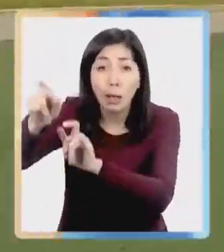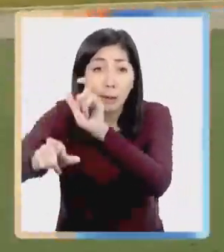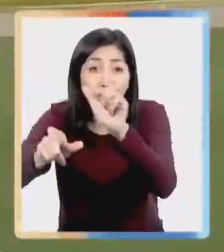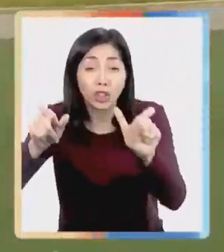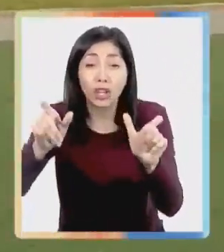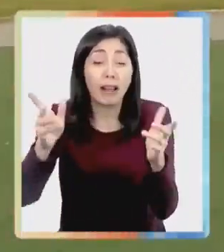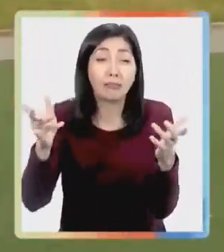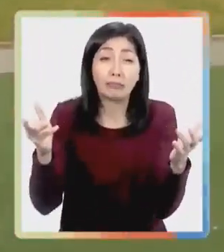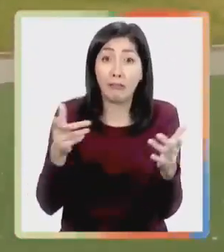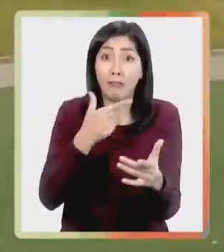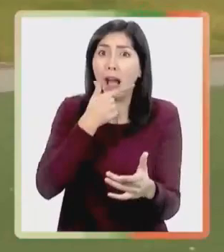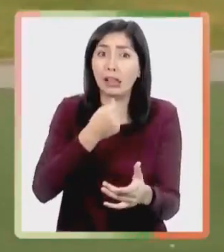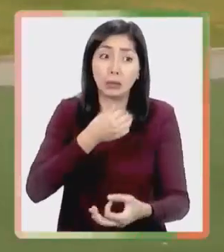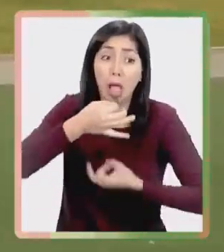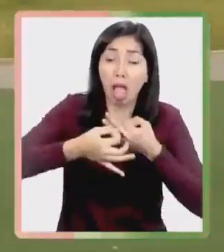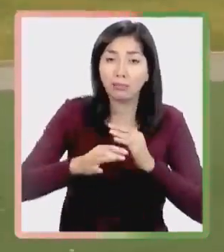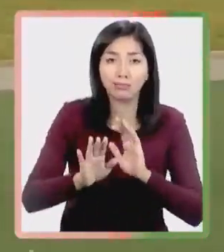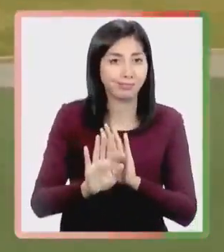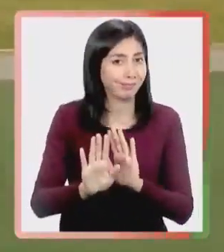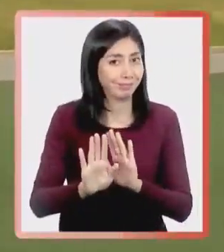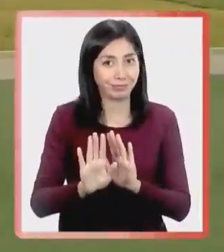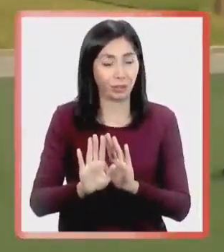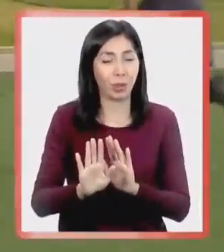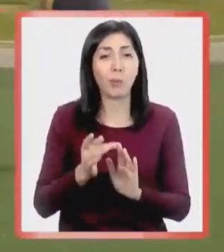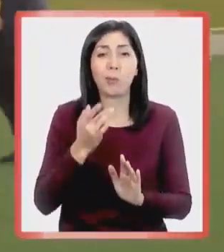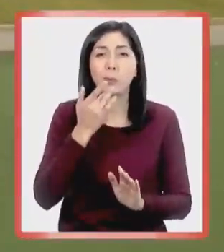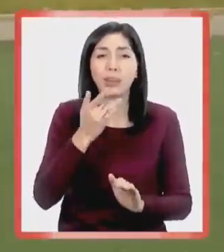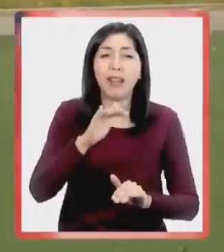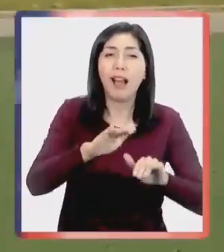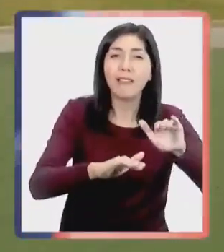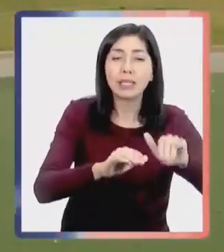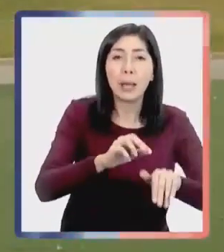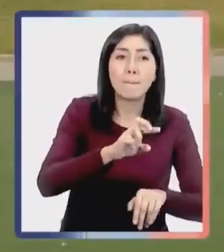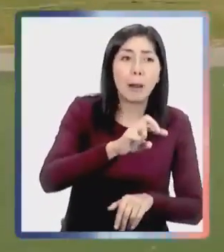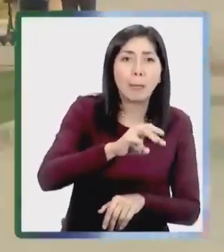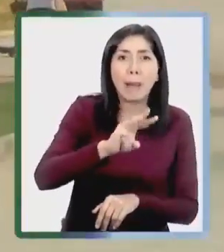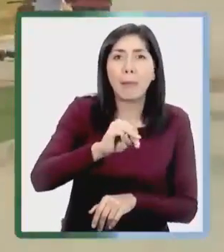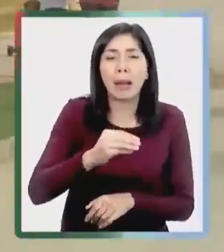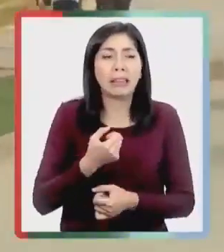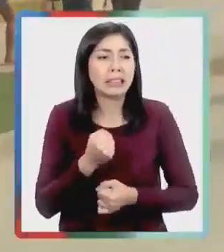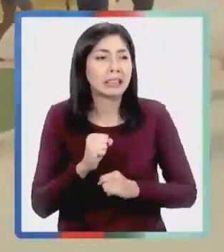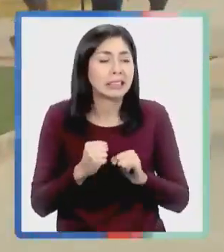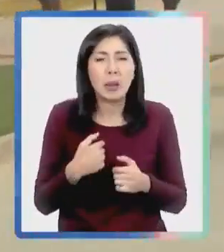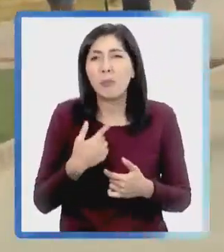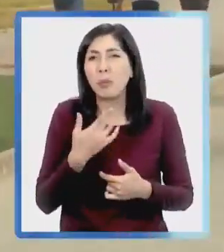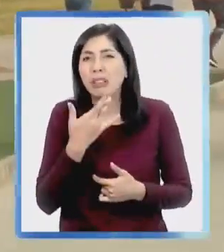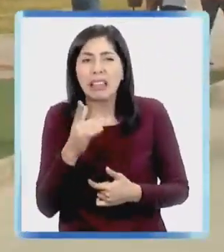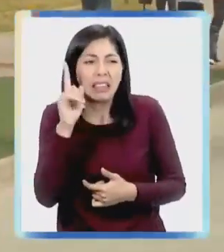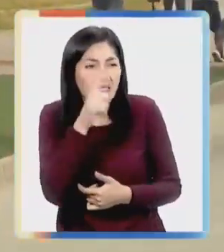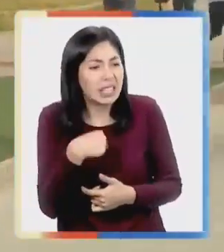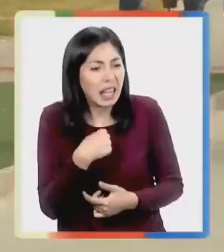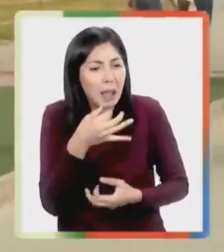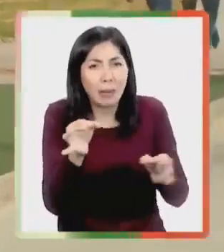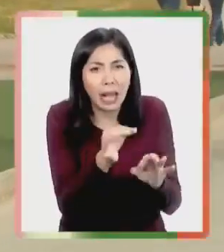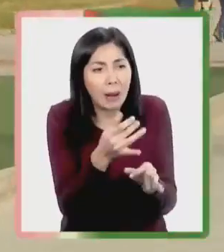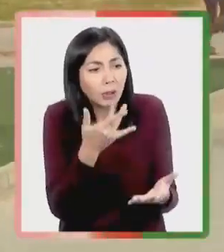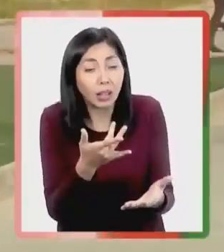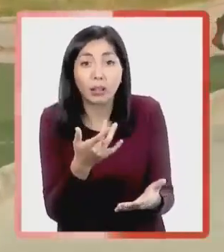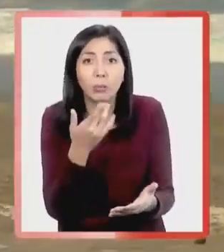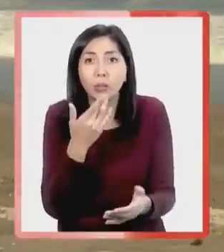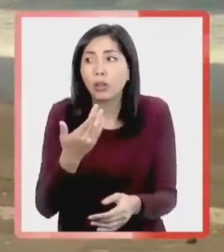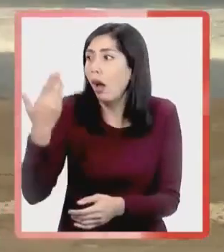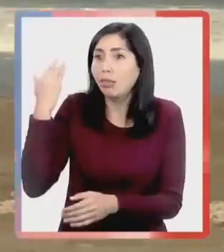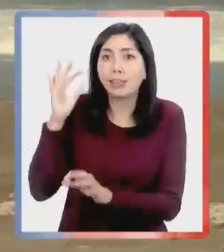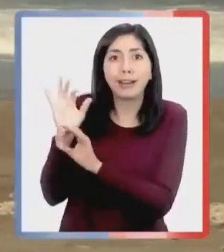salen así tan fácilmente, porque muchas veces los papás y las mamás se angustian y dicen, ¿por qué me cuesta tanto esto? Porque cuesta, y porque nadie